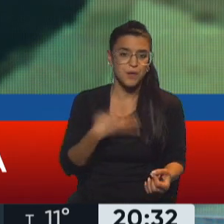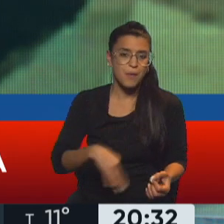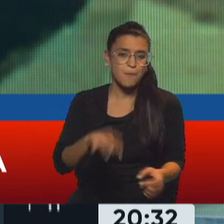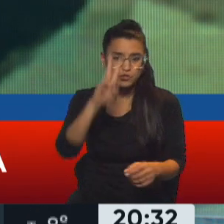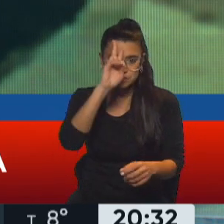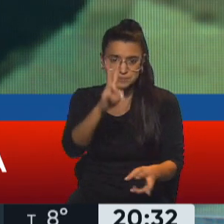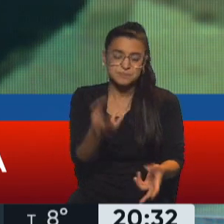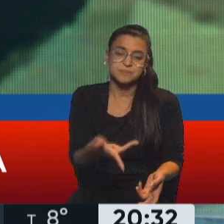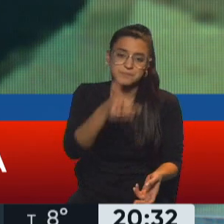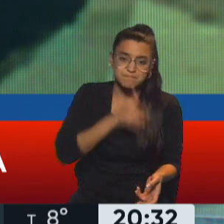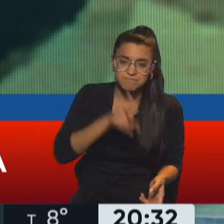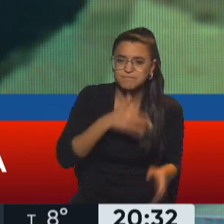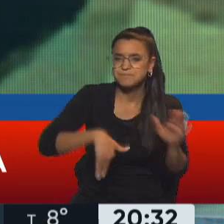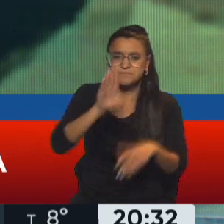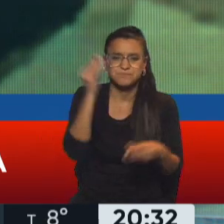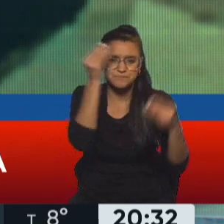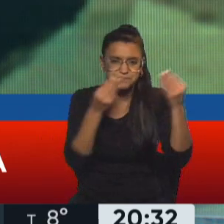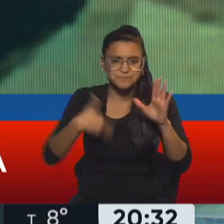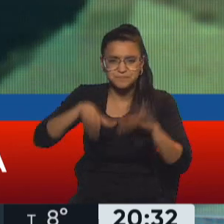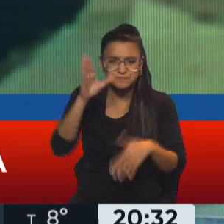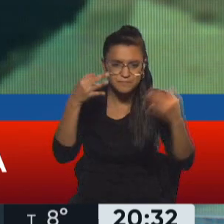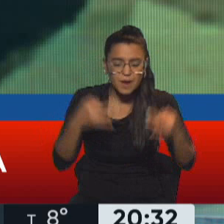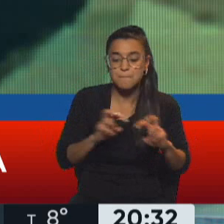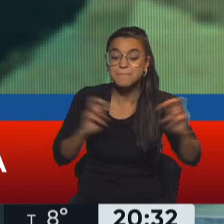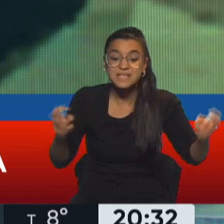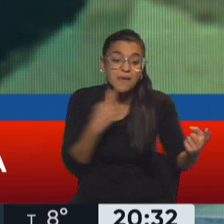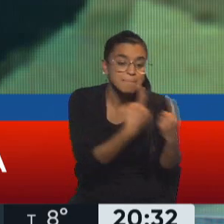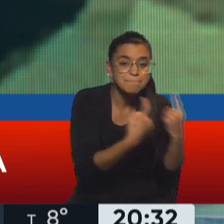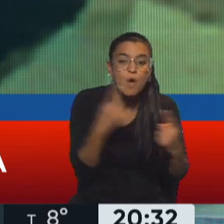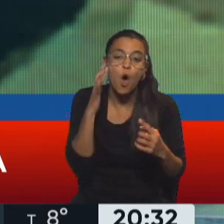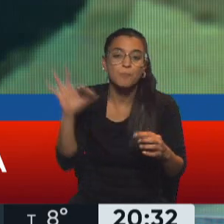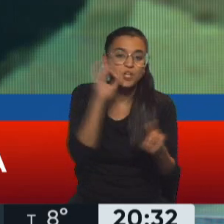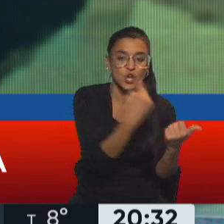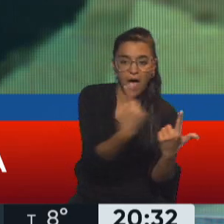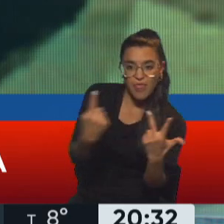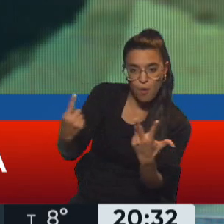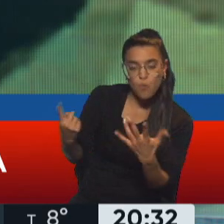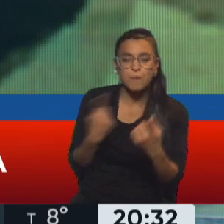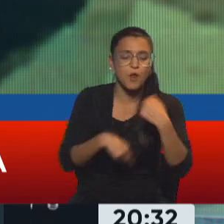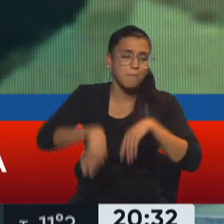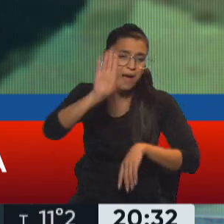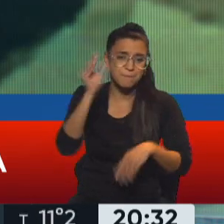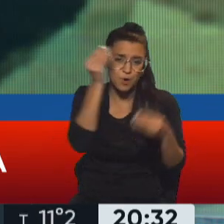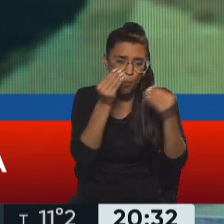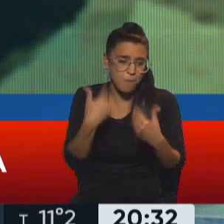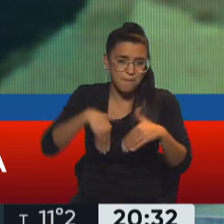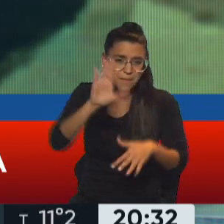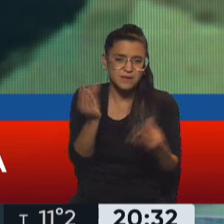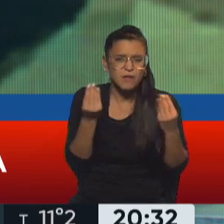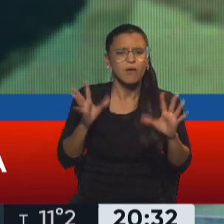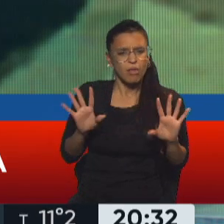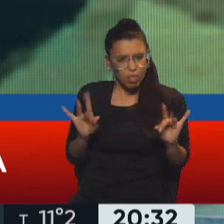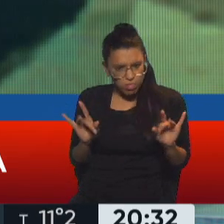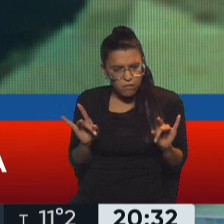respetar. Me parece que lo más preocupante de esto, y ya me voy a la mesa a ver qué opinión tiene cada uno, lo más preocupante de esto es qué